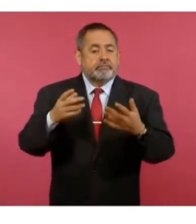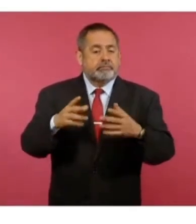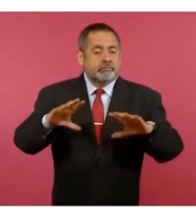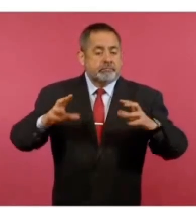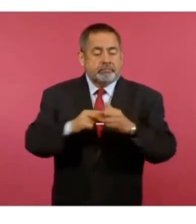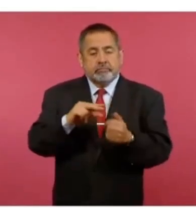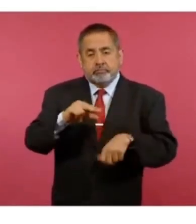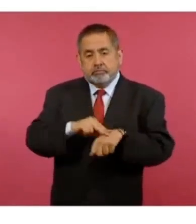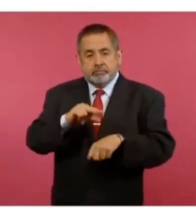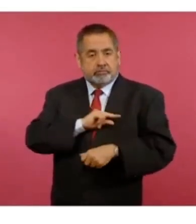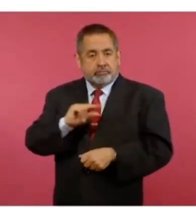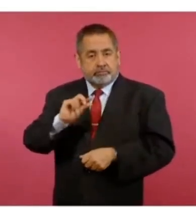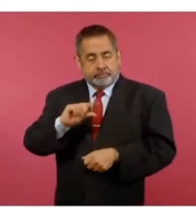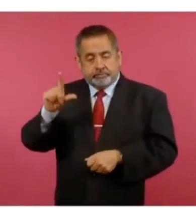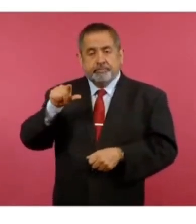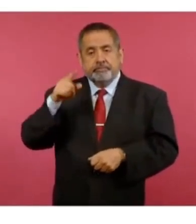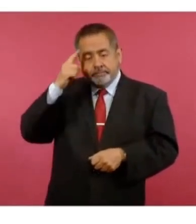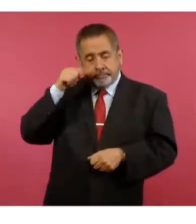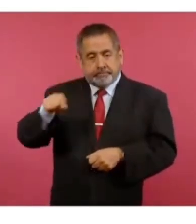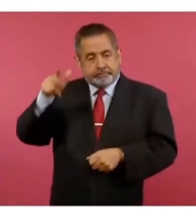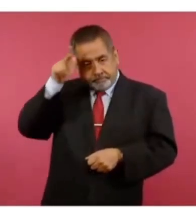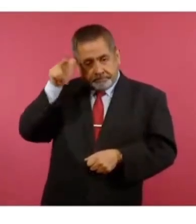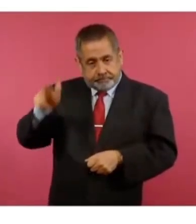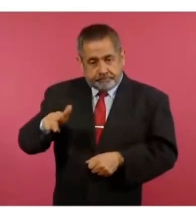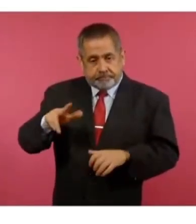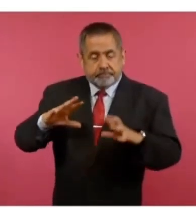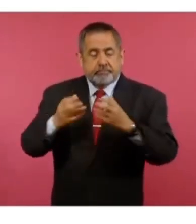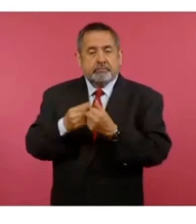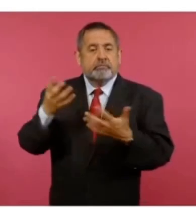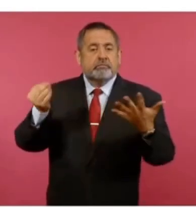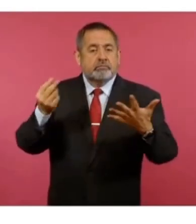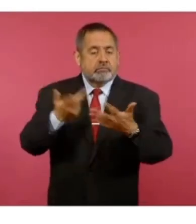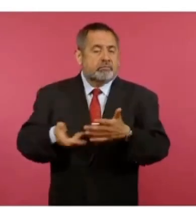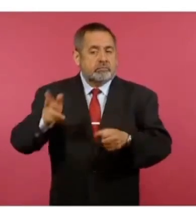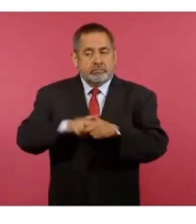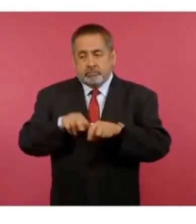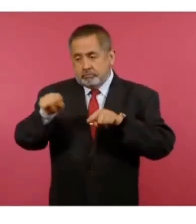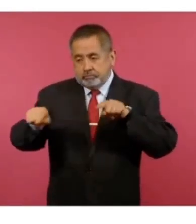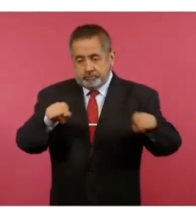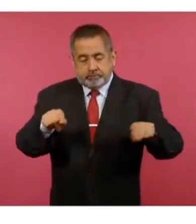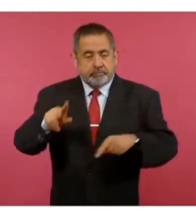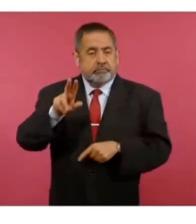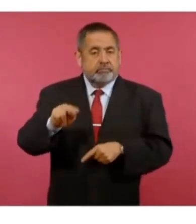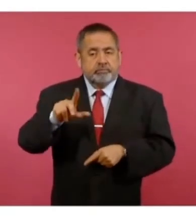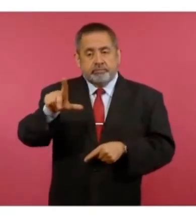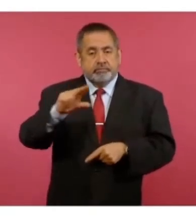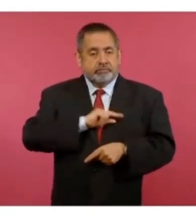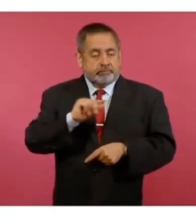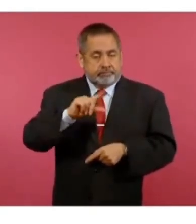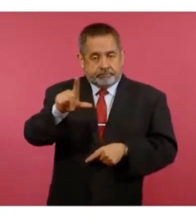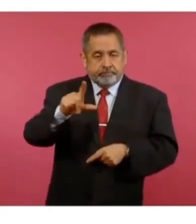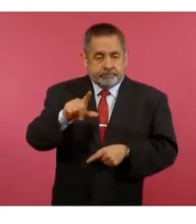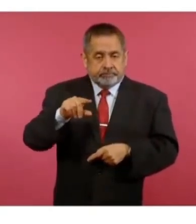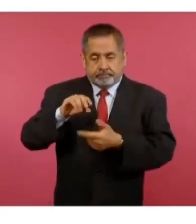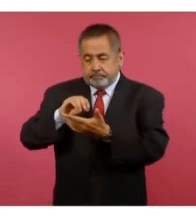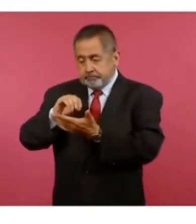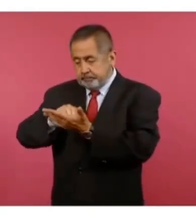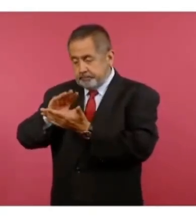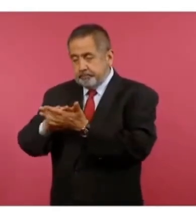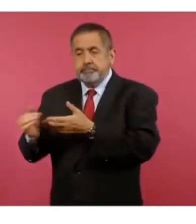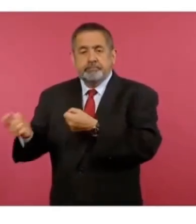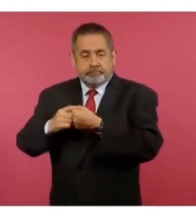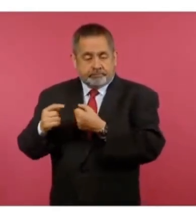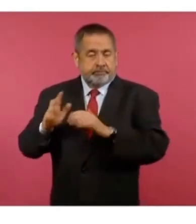médicos especialistas para Hidalgo, para 9 hospitales, hay de 87 especialistas ya registrados de